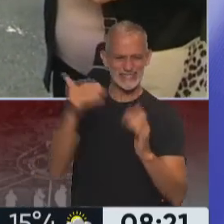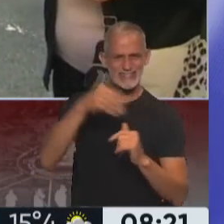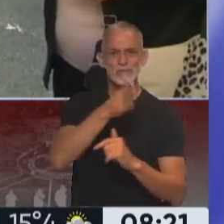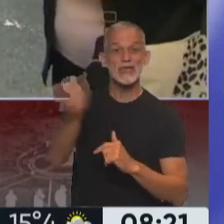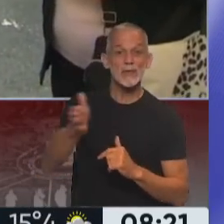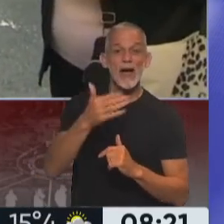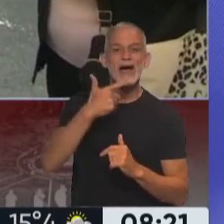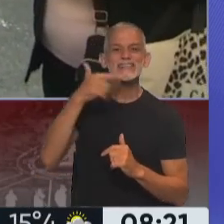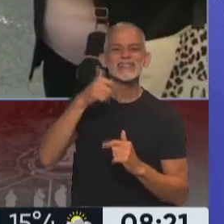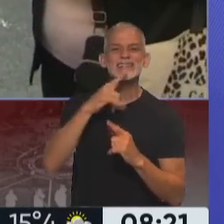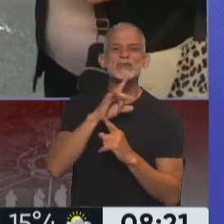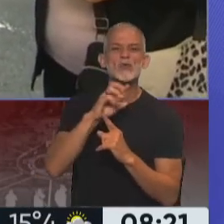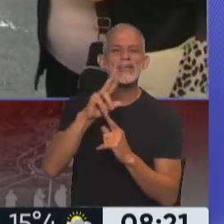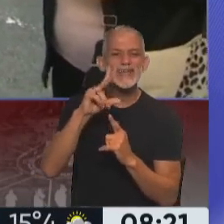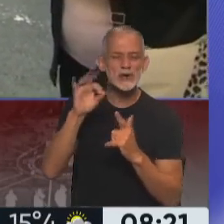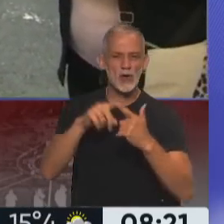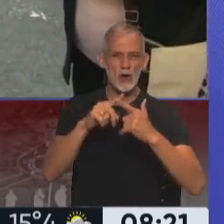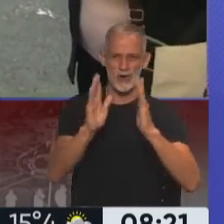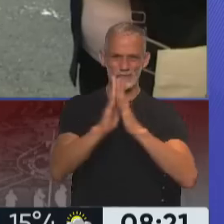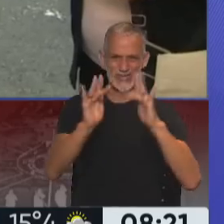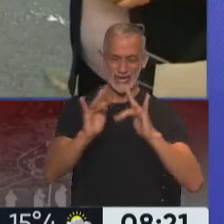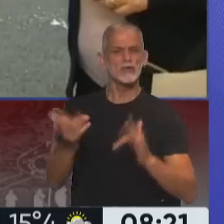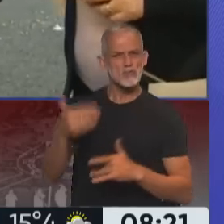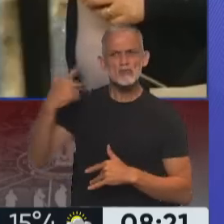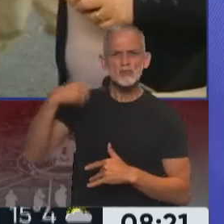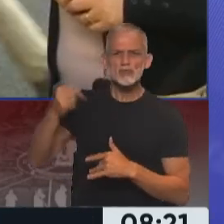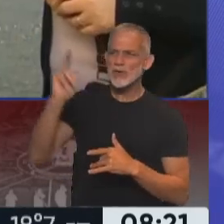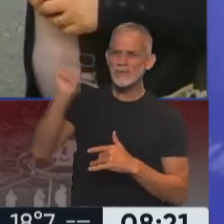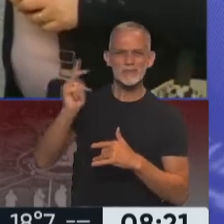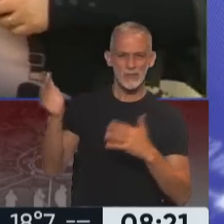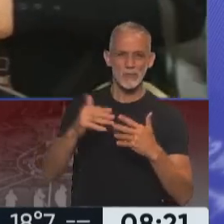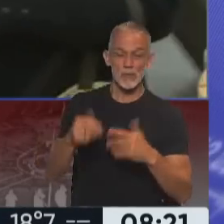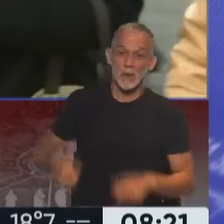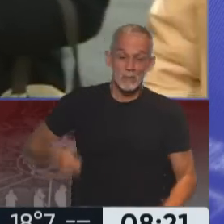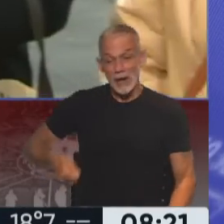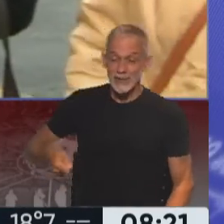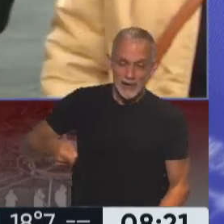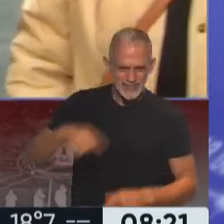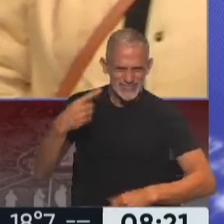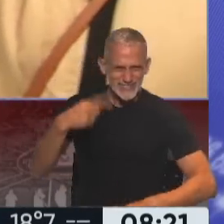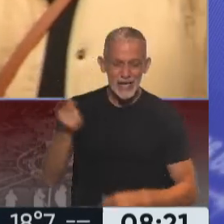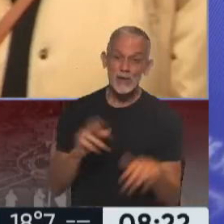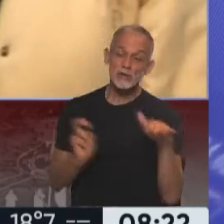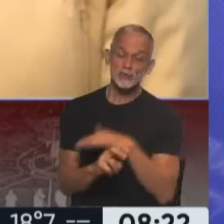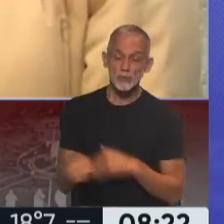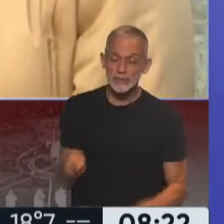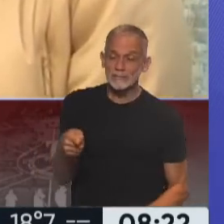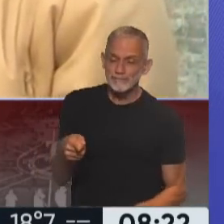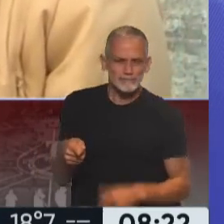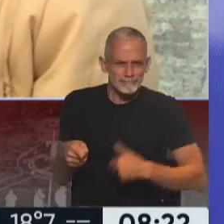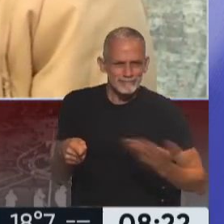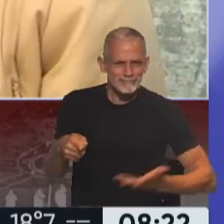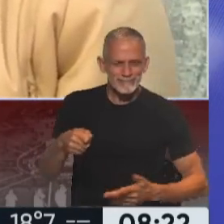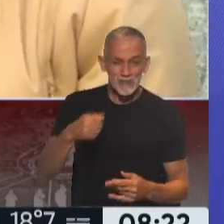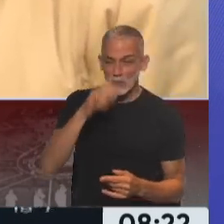a San Saturnino y San Judas Tadeo, muy cercano, venía con su valijita, el subte, o sea, no ibas